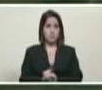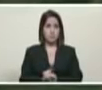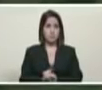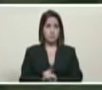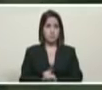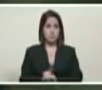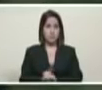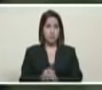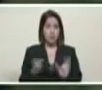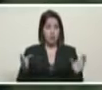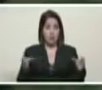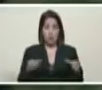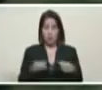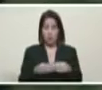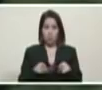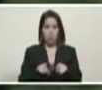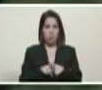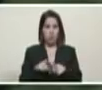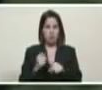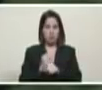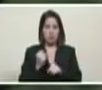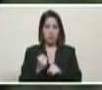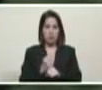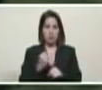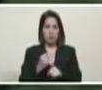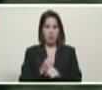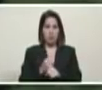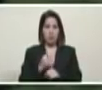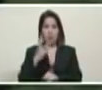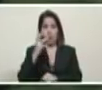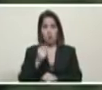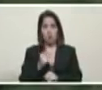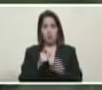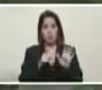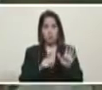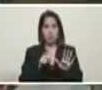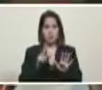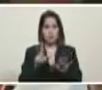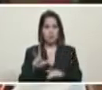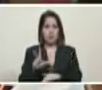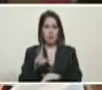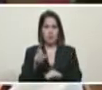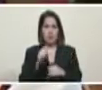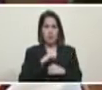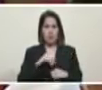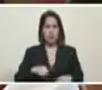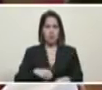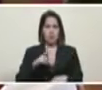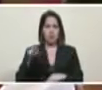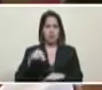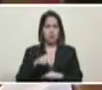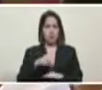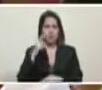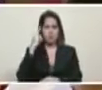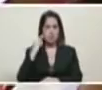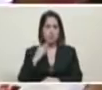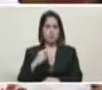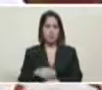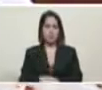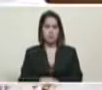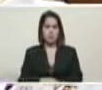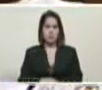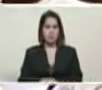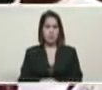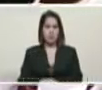del destacamento, igualmente de la zona número 63 de la Guardia Nacional Bolivariana de Puerto Ayacucho, Estado